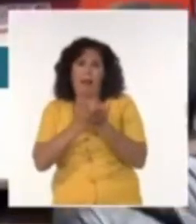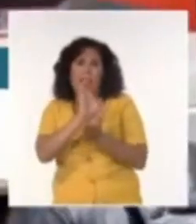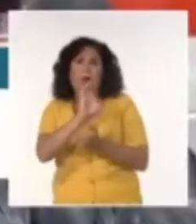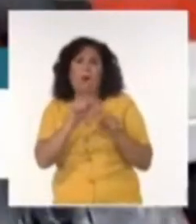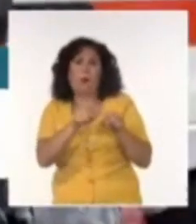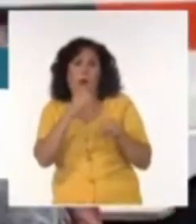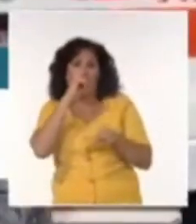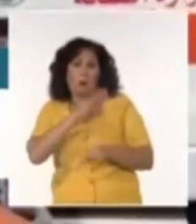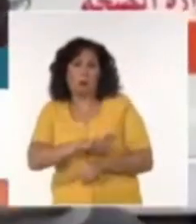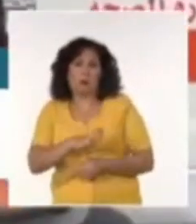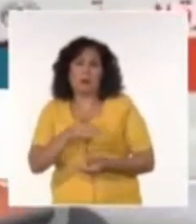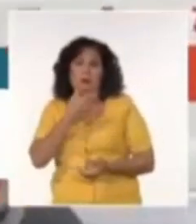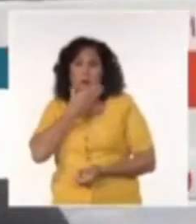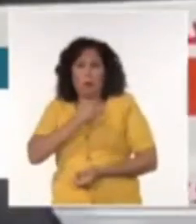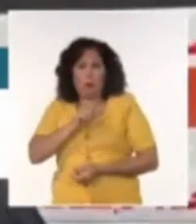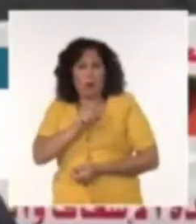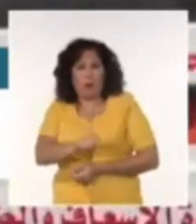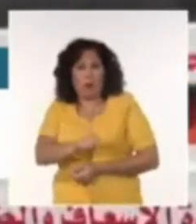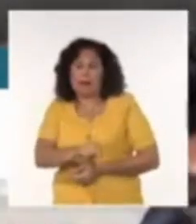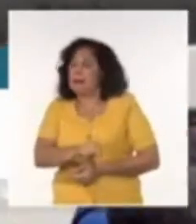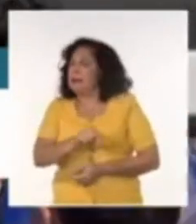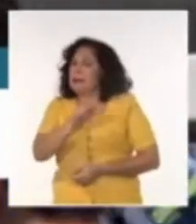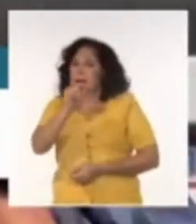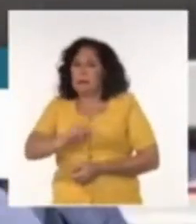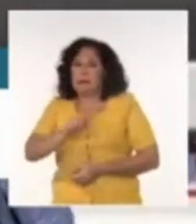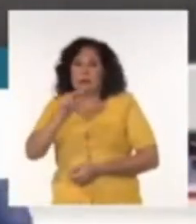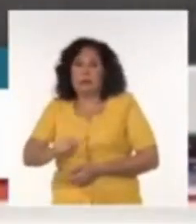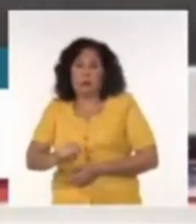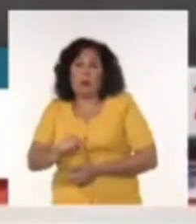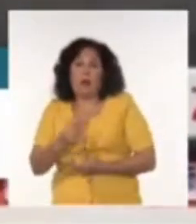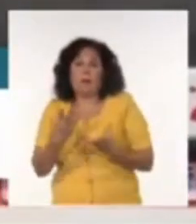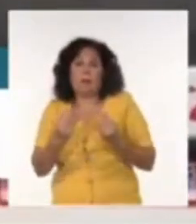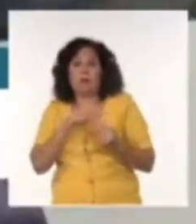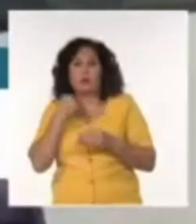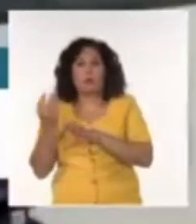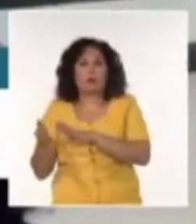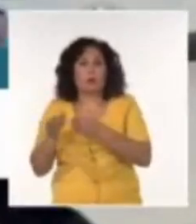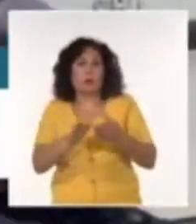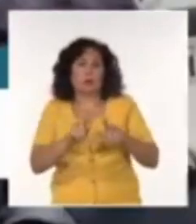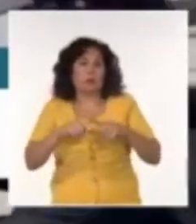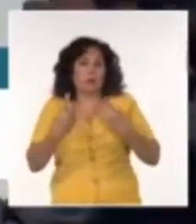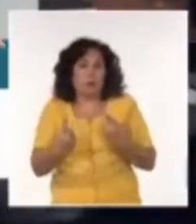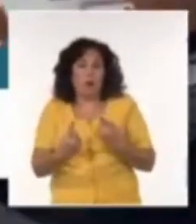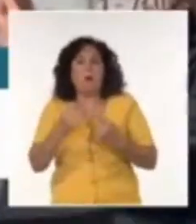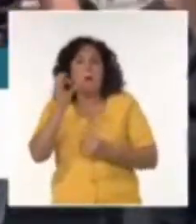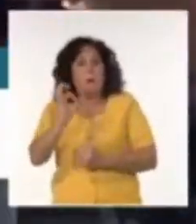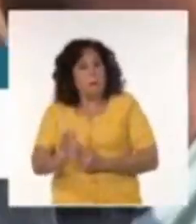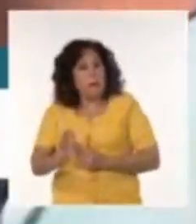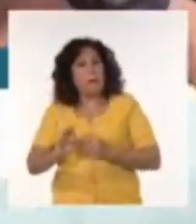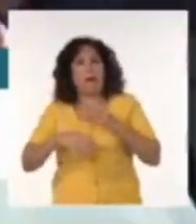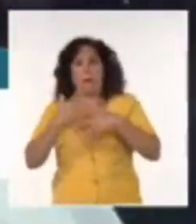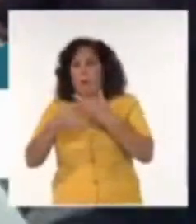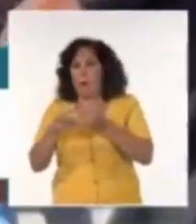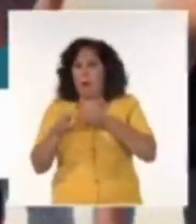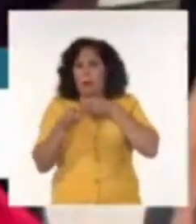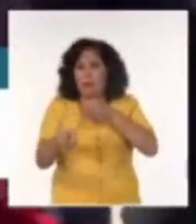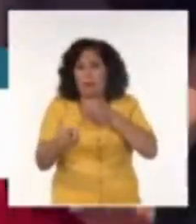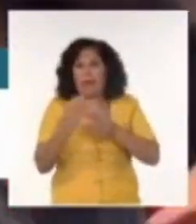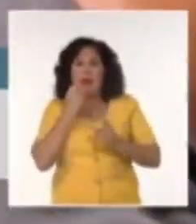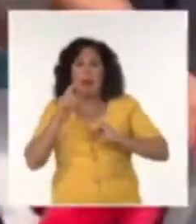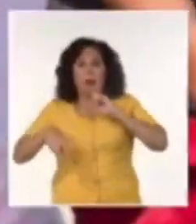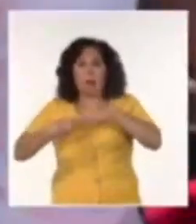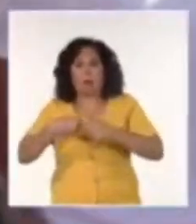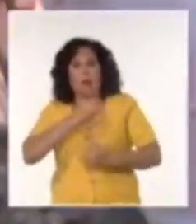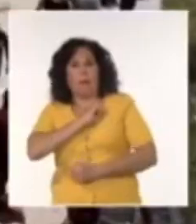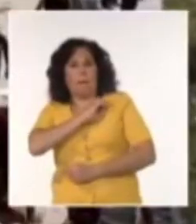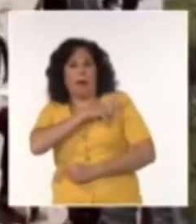han perdido la vida en el enclave costero durante las últimas 24 horas como consecuencia de las acciones del ejército israelí. Las fuerzas de